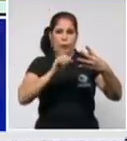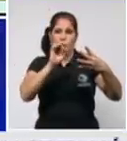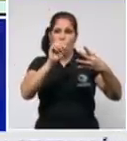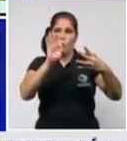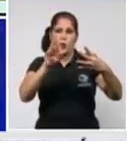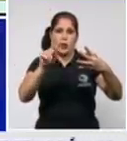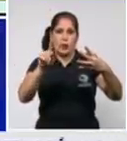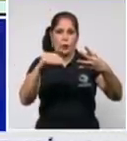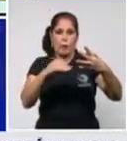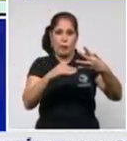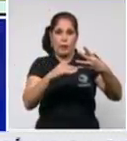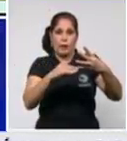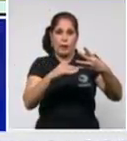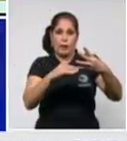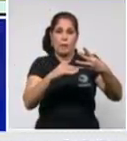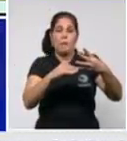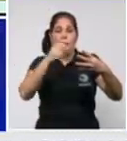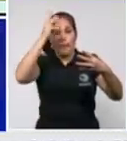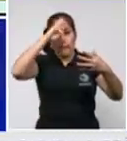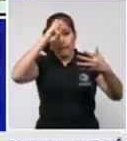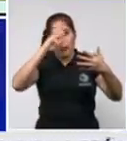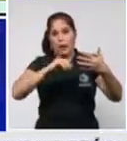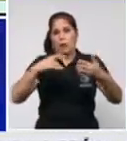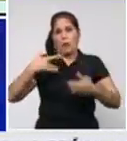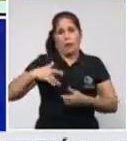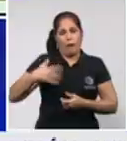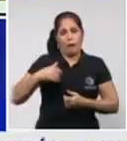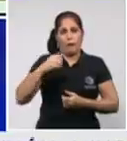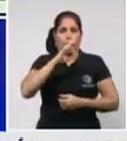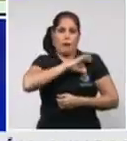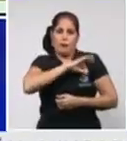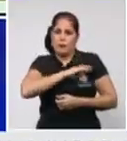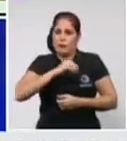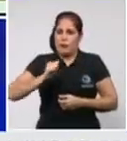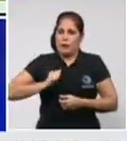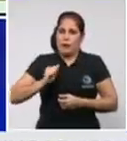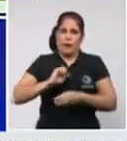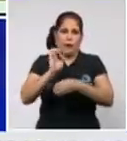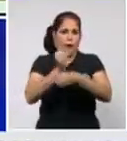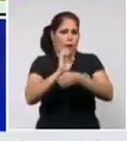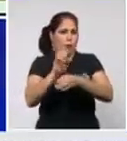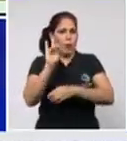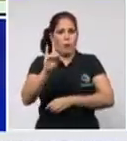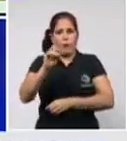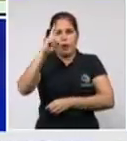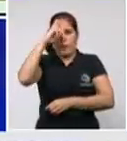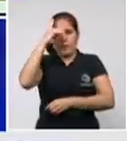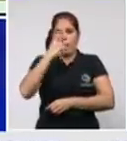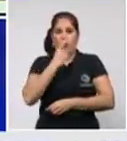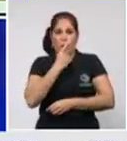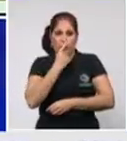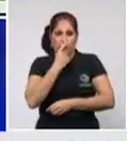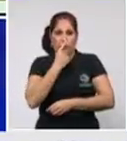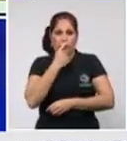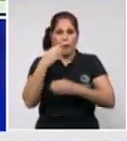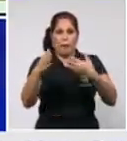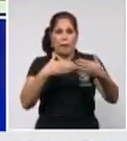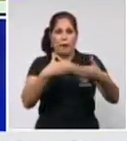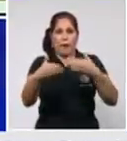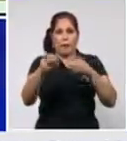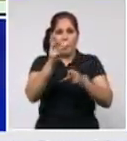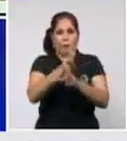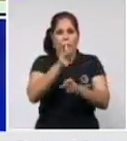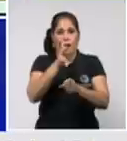casos, México, Argentina, Chile, Canadá, Ecuador, Bolivia, República Dominicana, Panamá, Guatemala